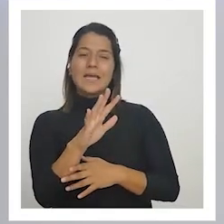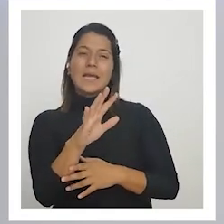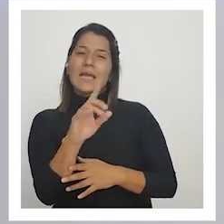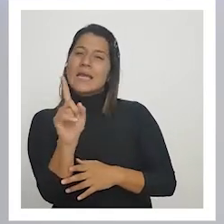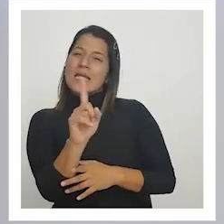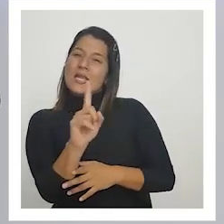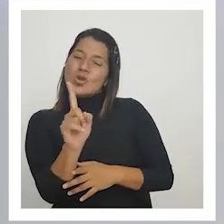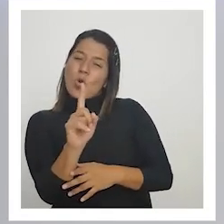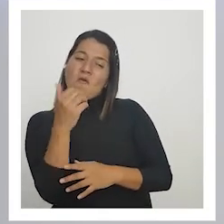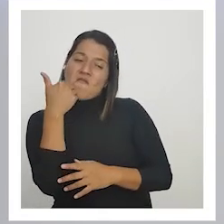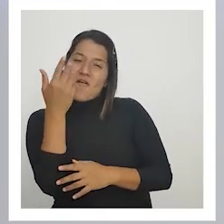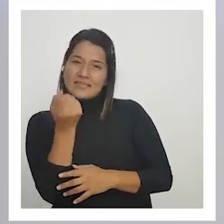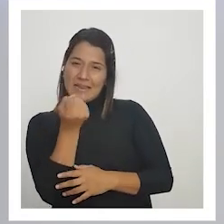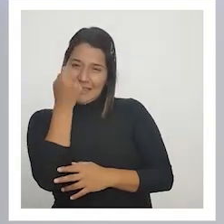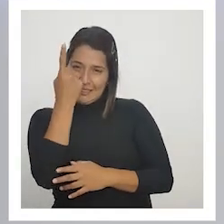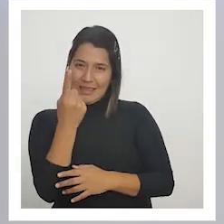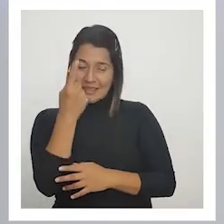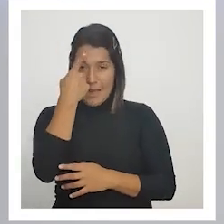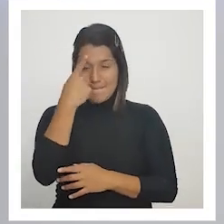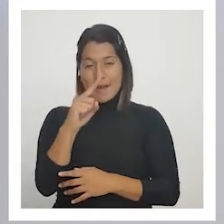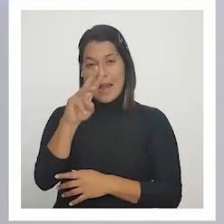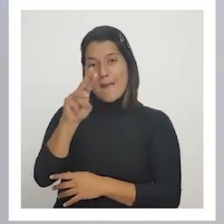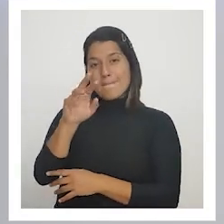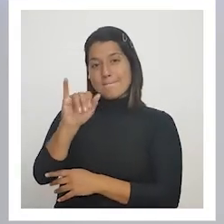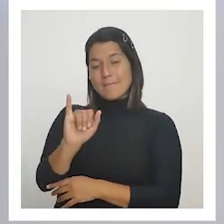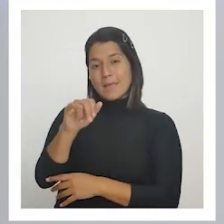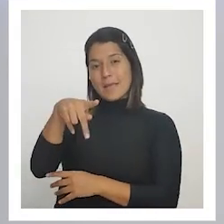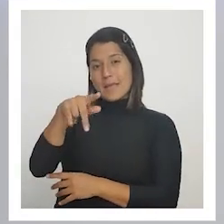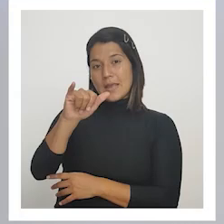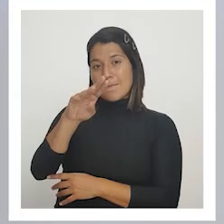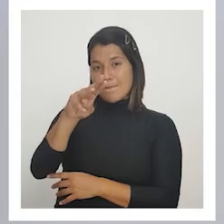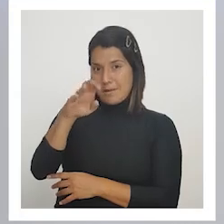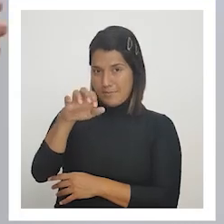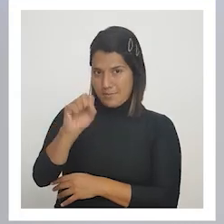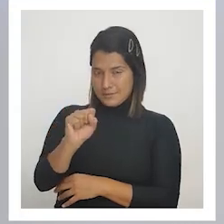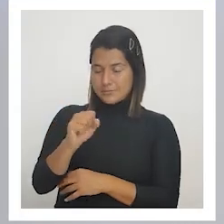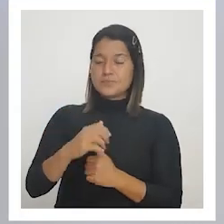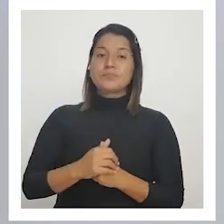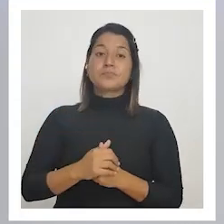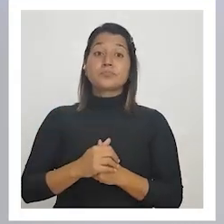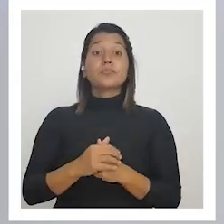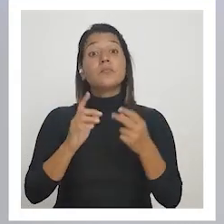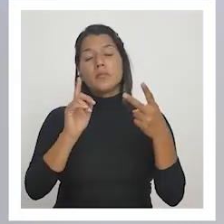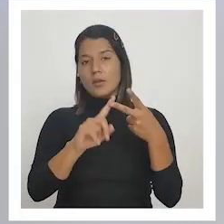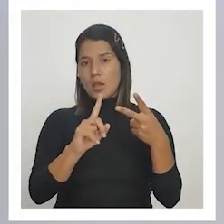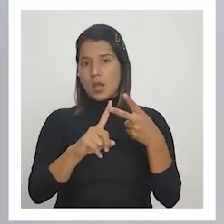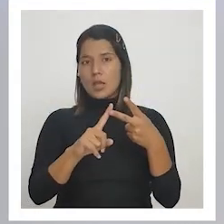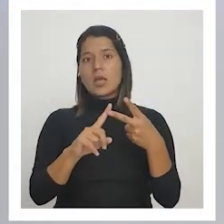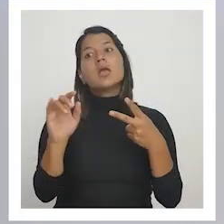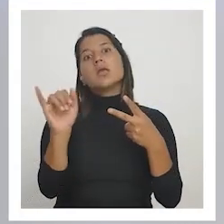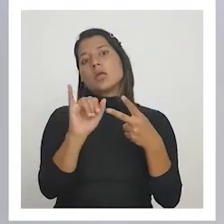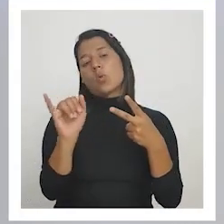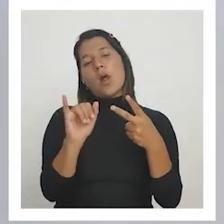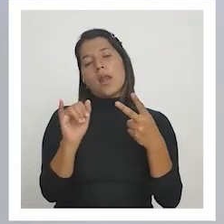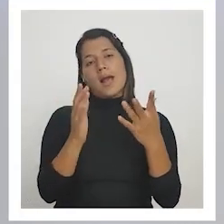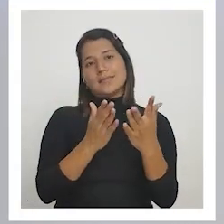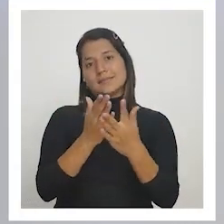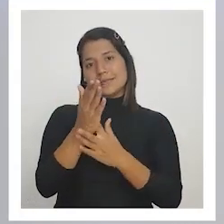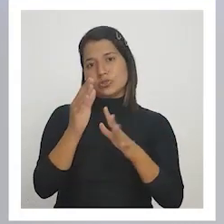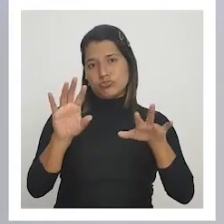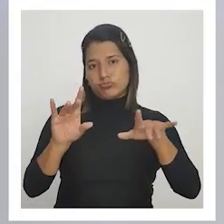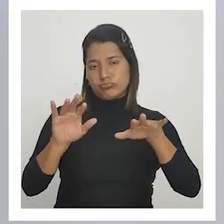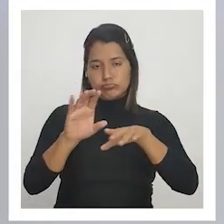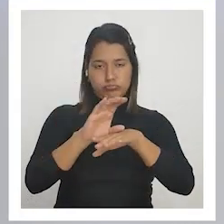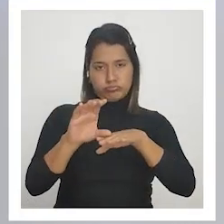MIPYME pueda entender mejor esa relación con la institucionalidad. El otro elemento son brechas digitales, indudablemente. Ahí hay un factor